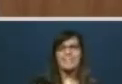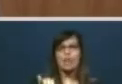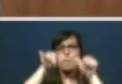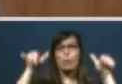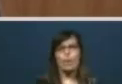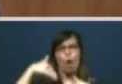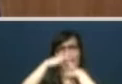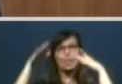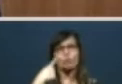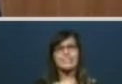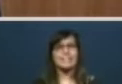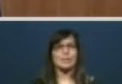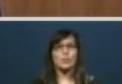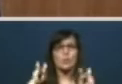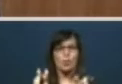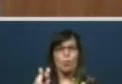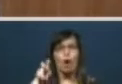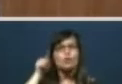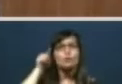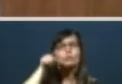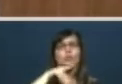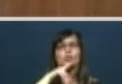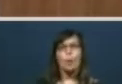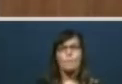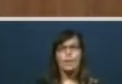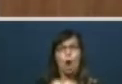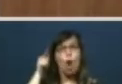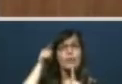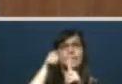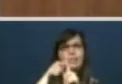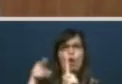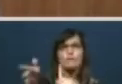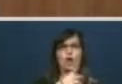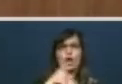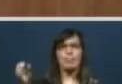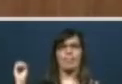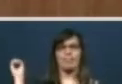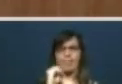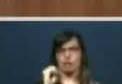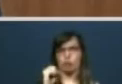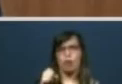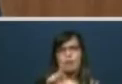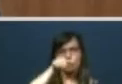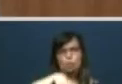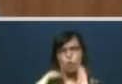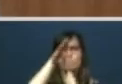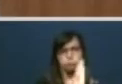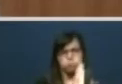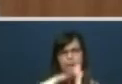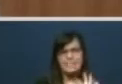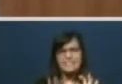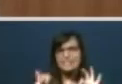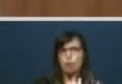de atención que nos hemos denominado objetivo violencia cero que incluirá planes integrales de seguridad y autonomía